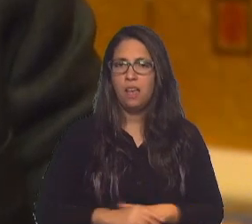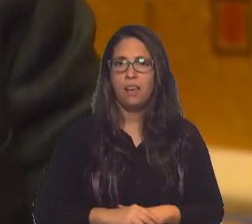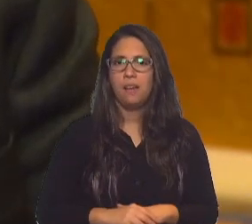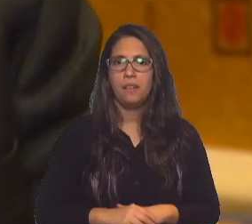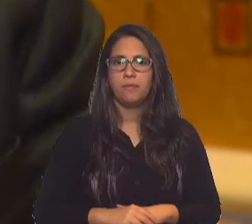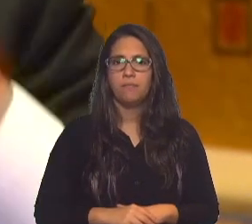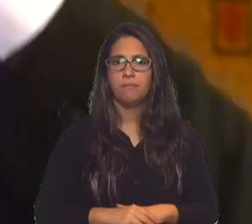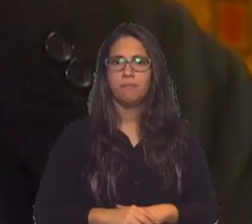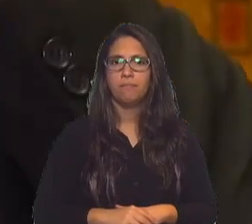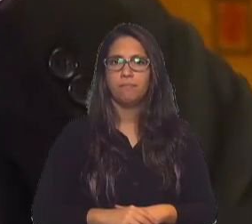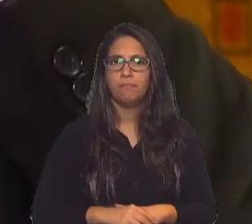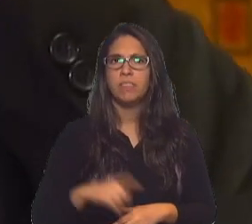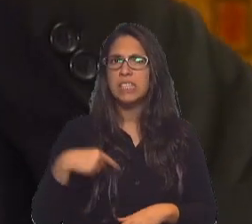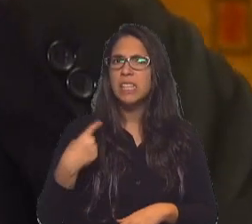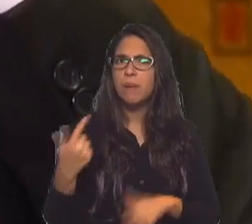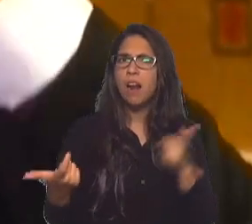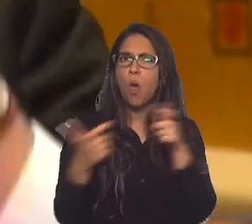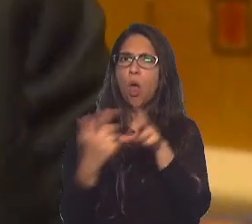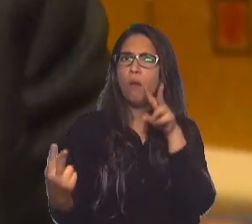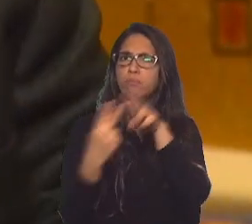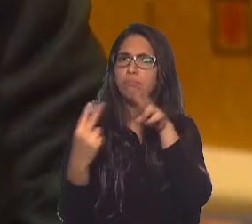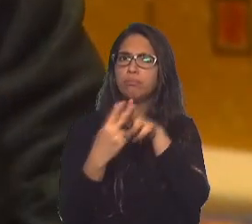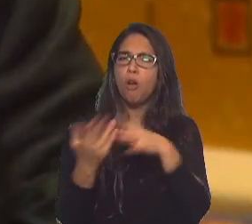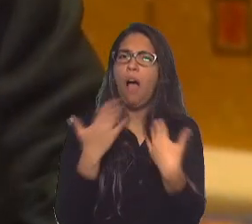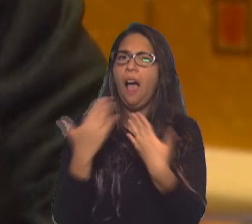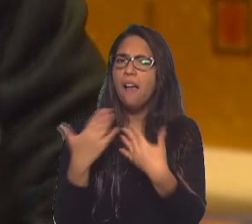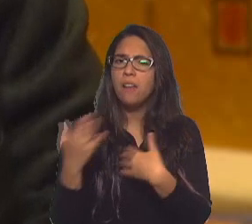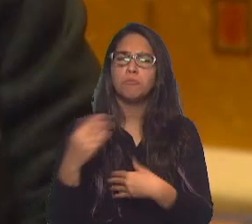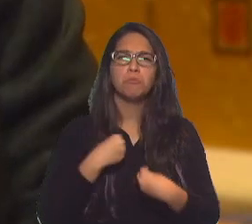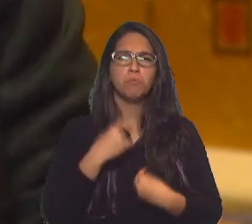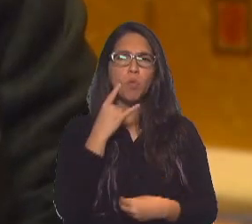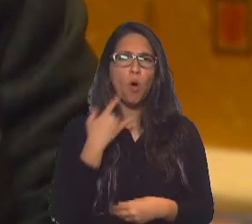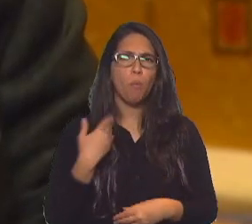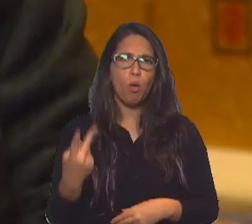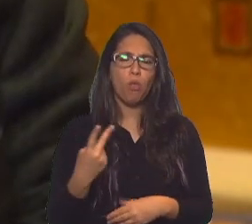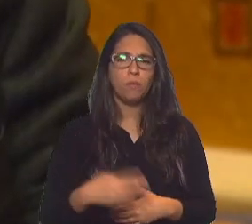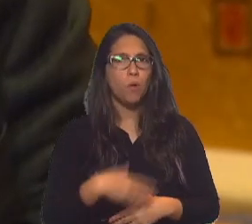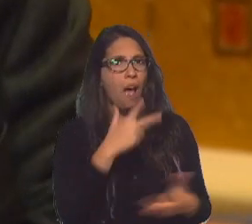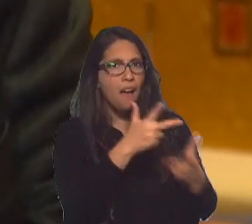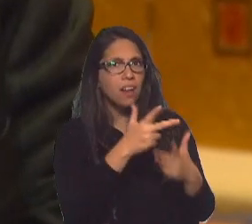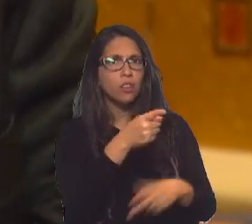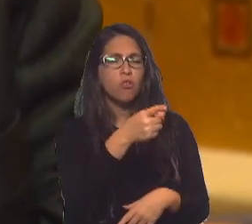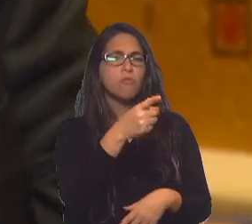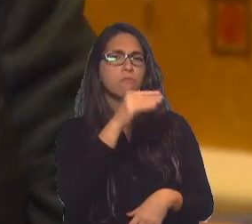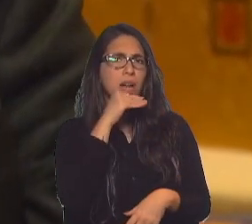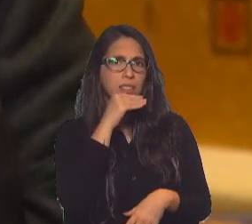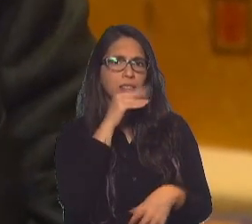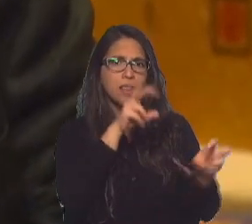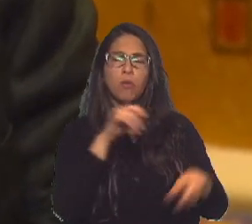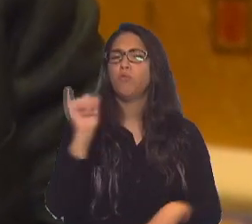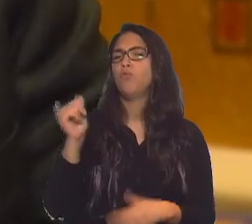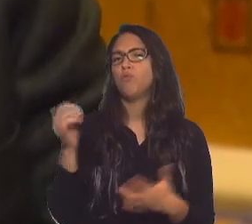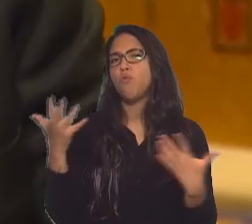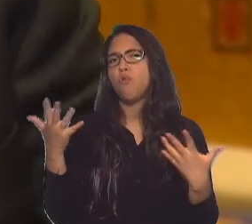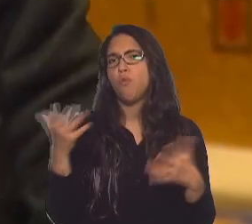Yo siempre que me he reunido con él, siempre que he hablado con él, me sentí muy cómodo. ¿Hablaste con Sergio Massa esto después de... Sí, por supuesto, no